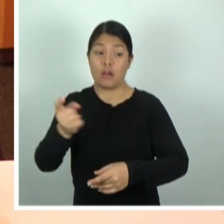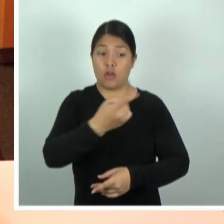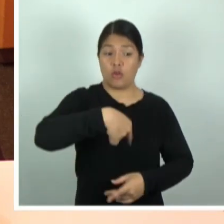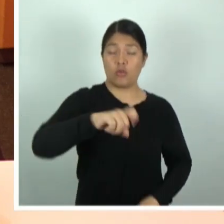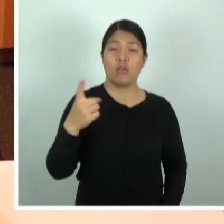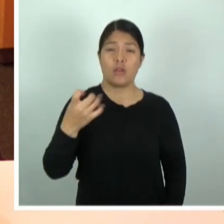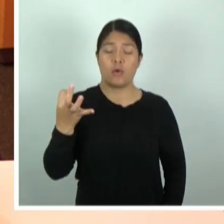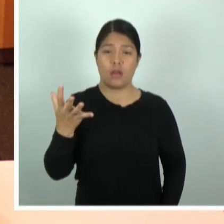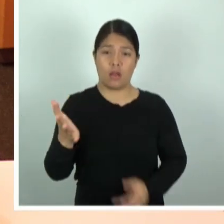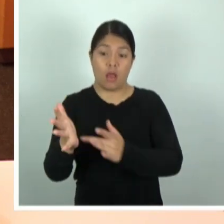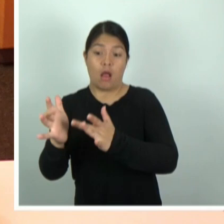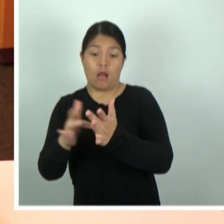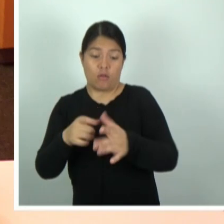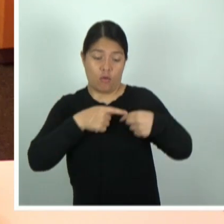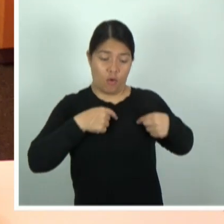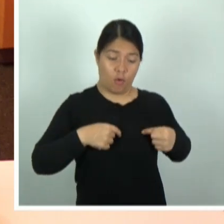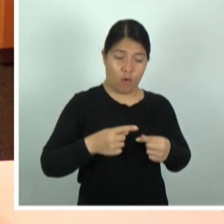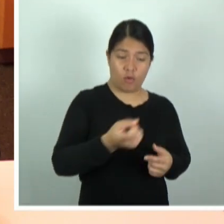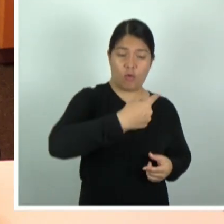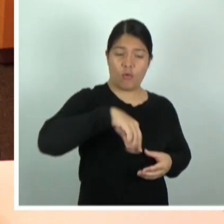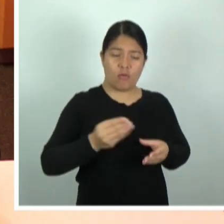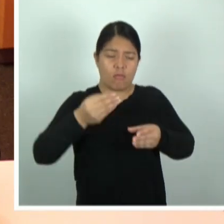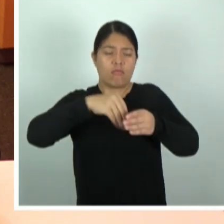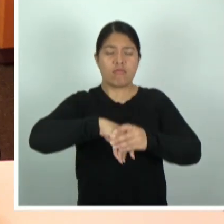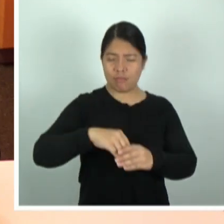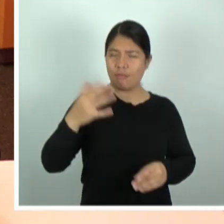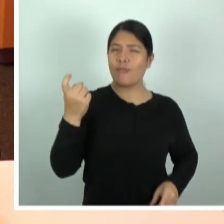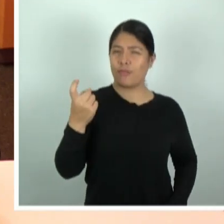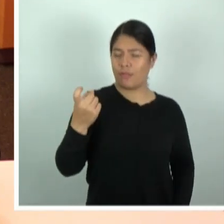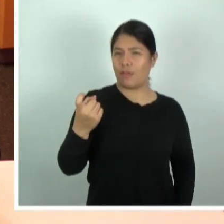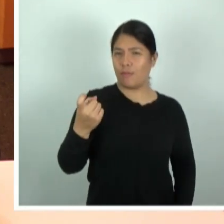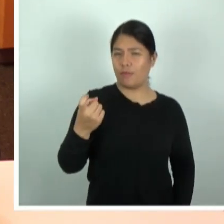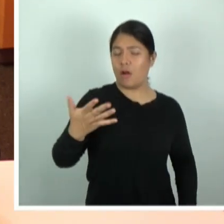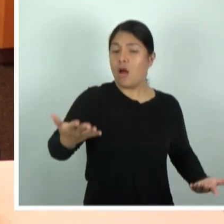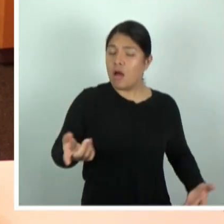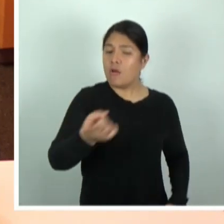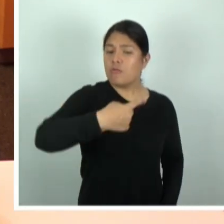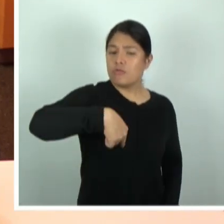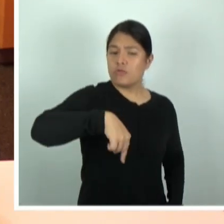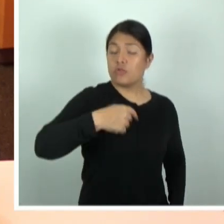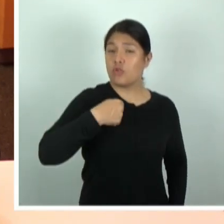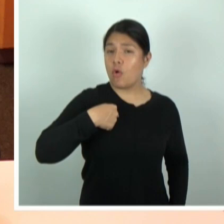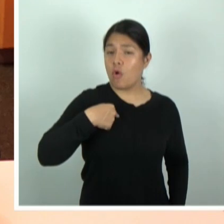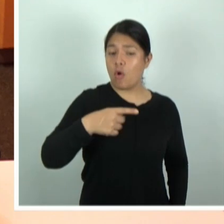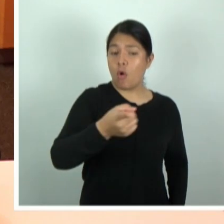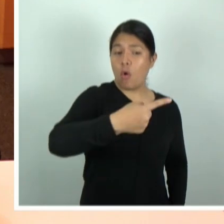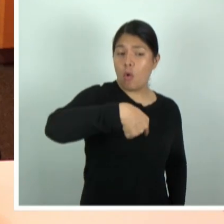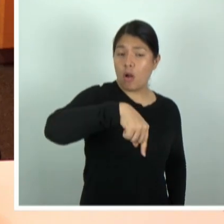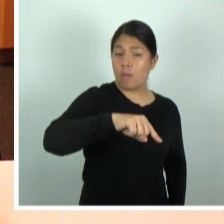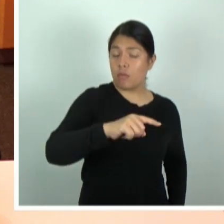querido oyente, quiero hacer una oración con todos aquellos que